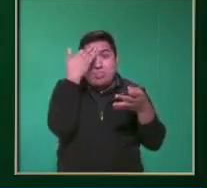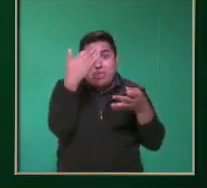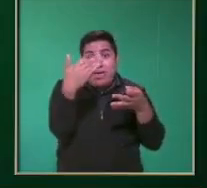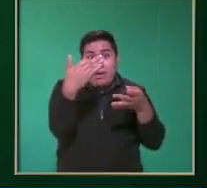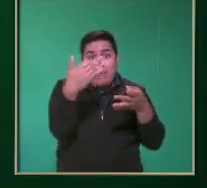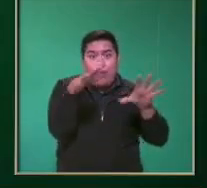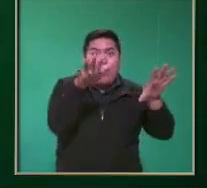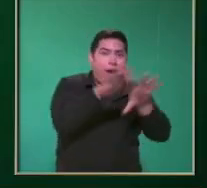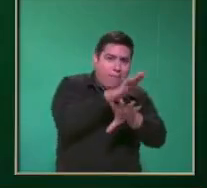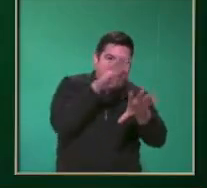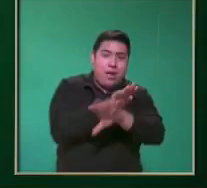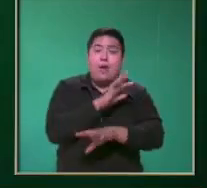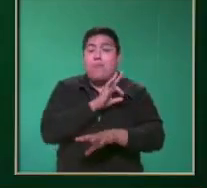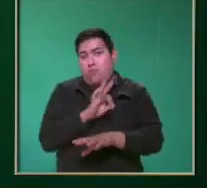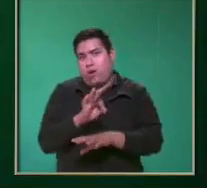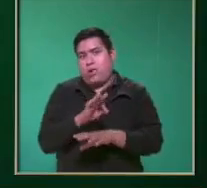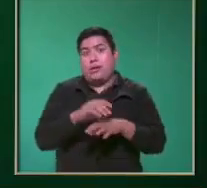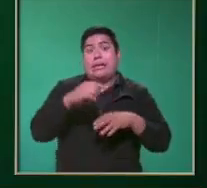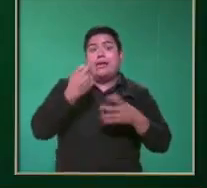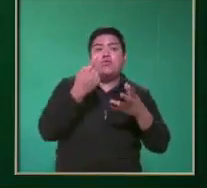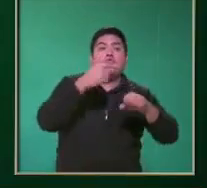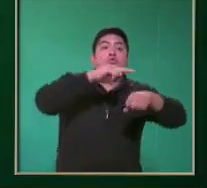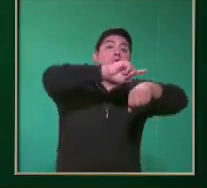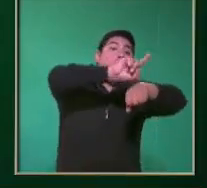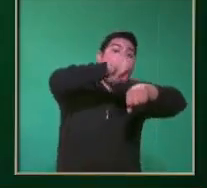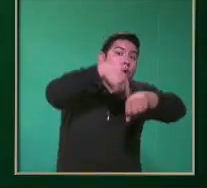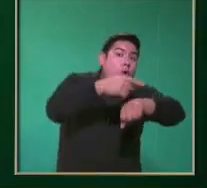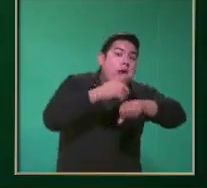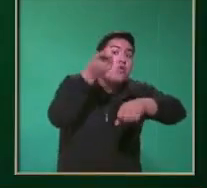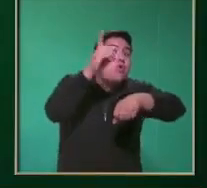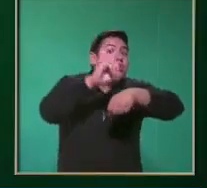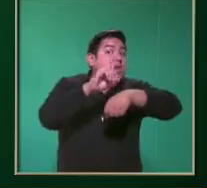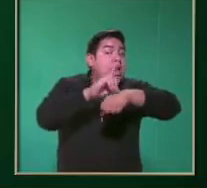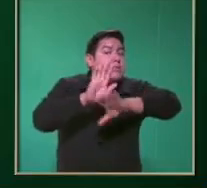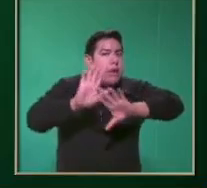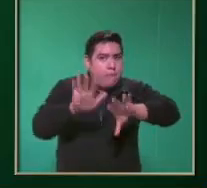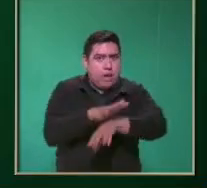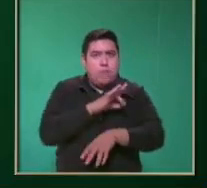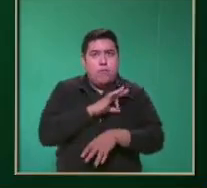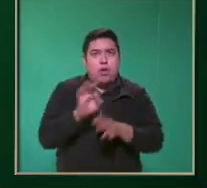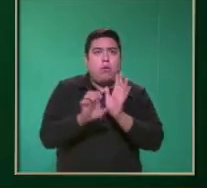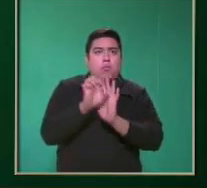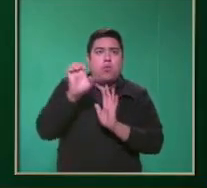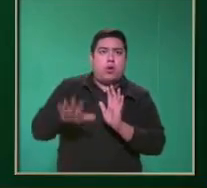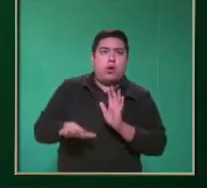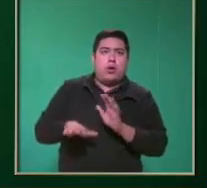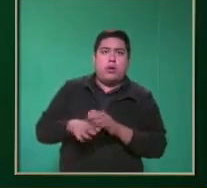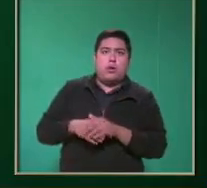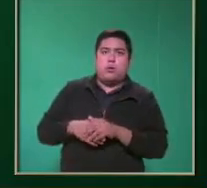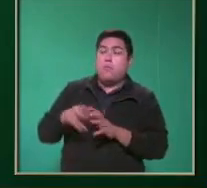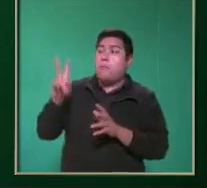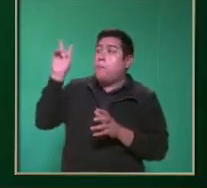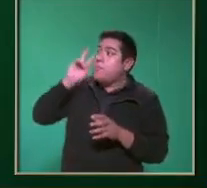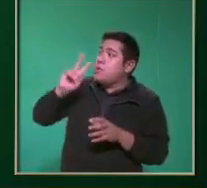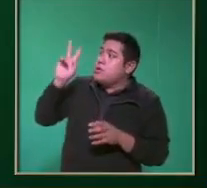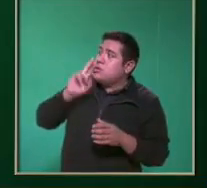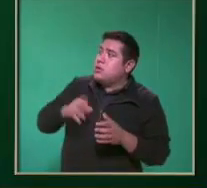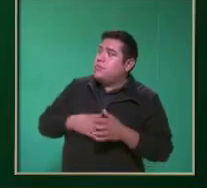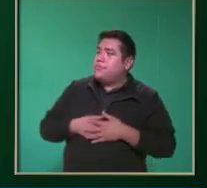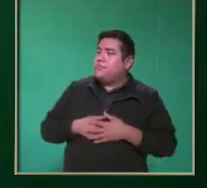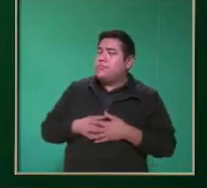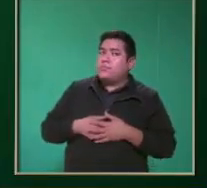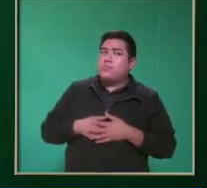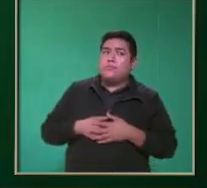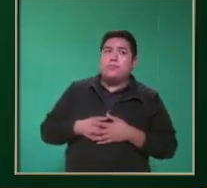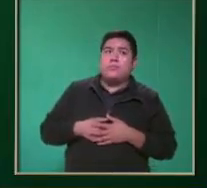atmosférico puede cambiar con el paso de las horas y de los días. Por ejemplo, de unos días para acá te diste cuenta